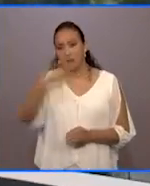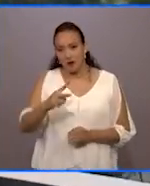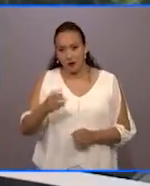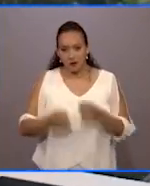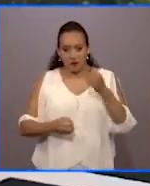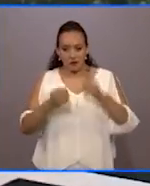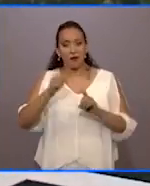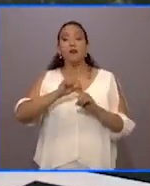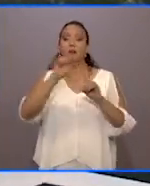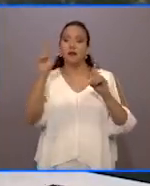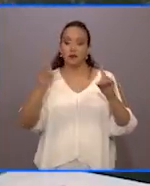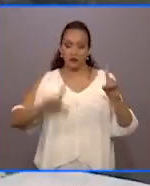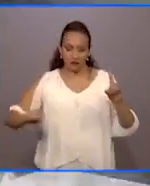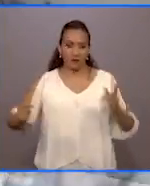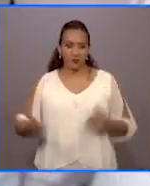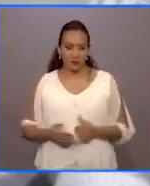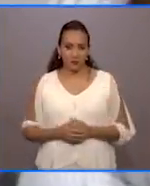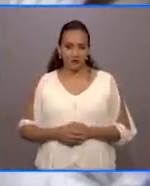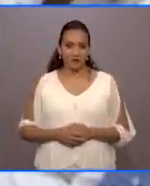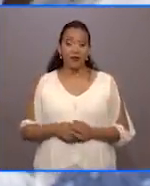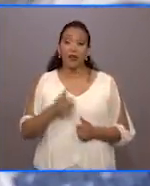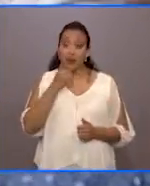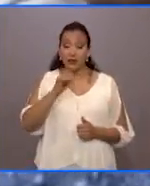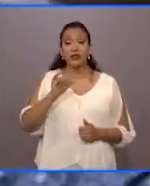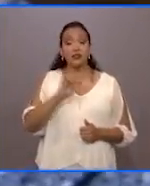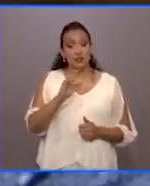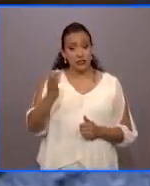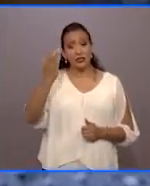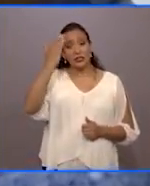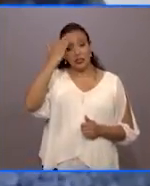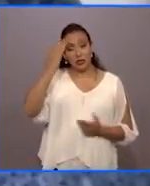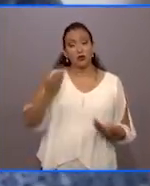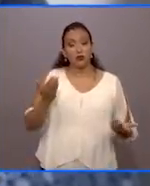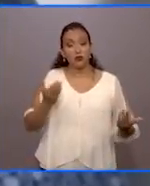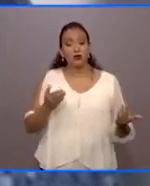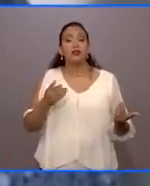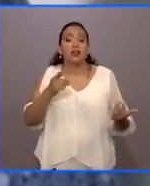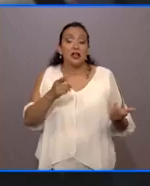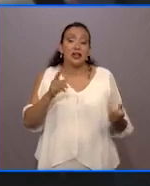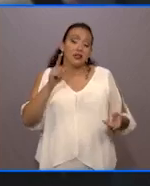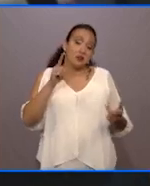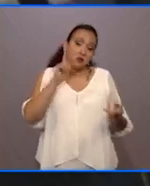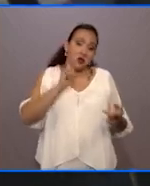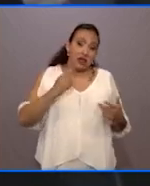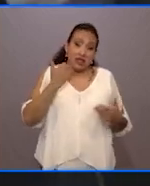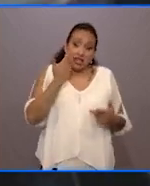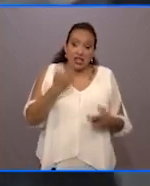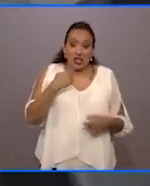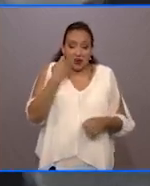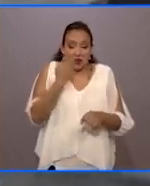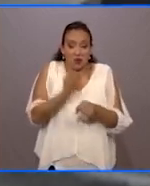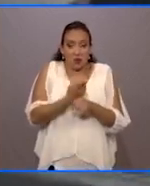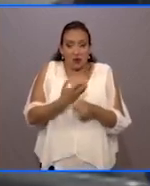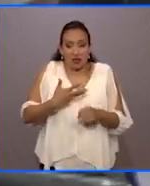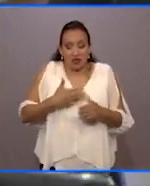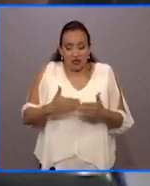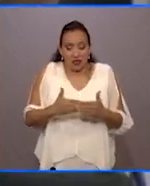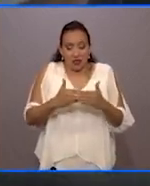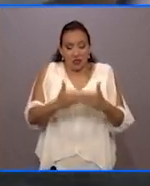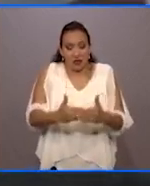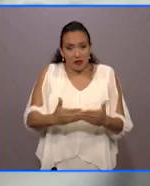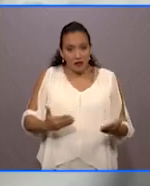Suprema Corte de Justicia de la Nación ha reconocido la importancia de la voluntad procreacional al momento de establecer la filiación